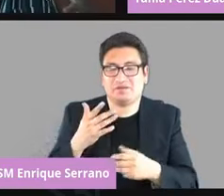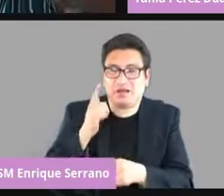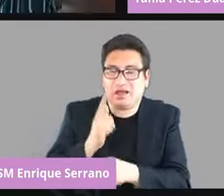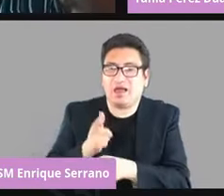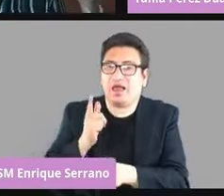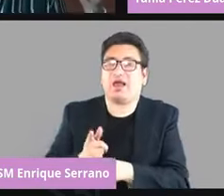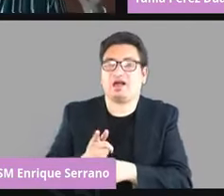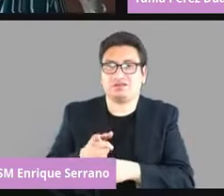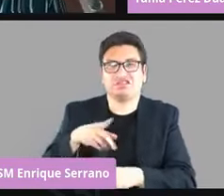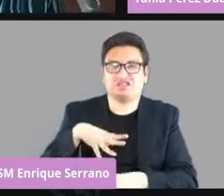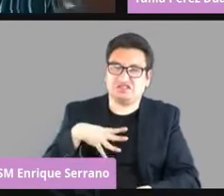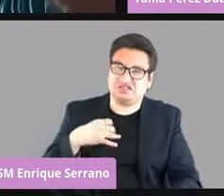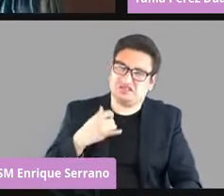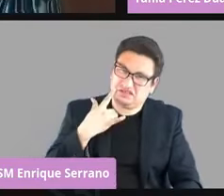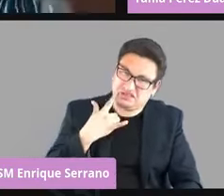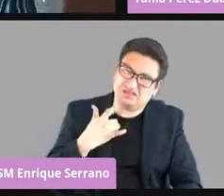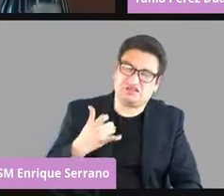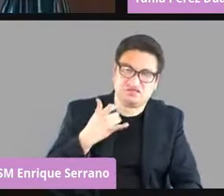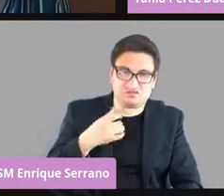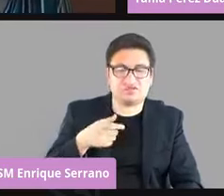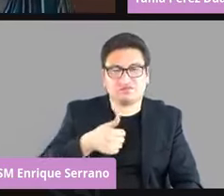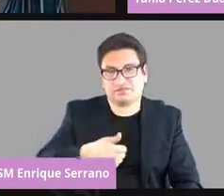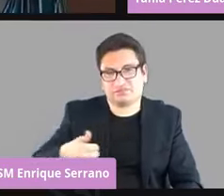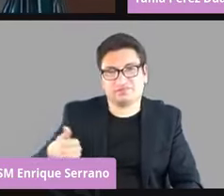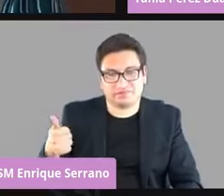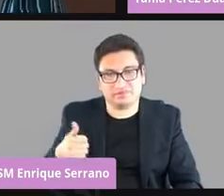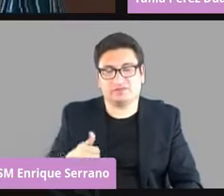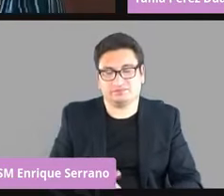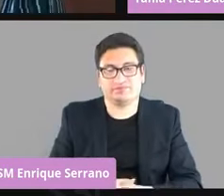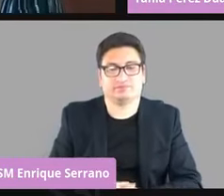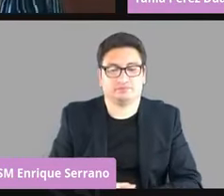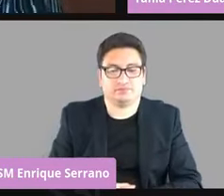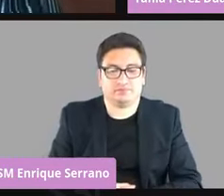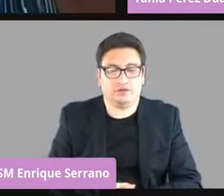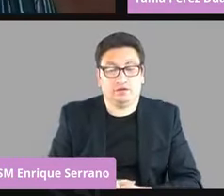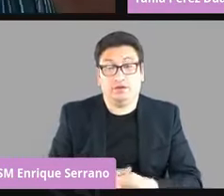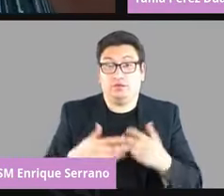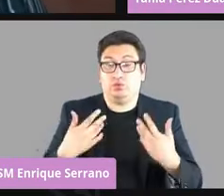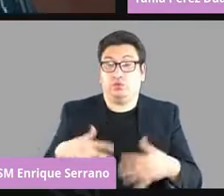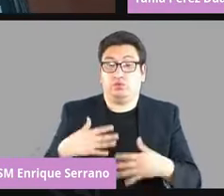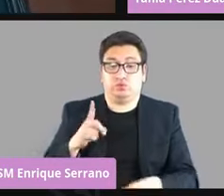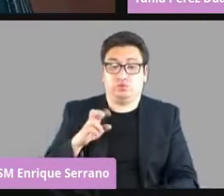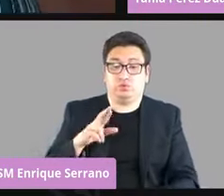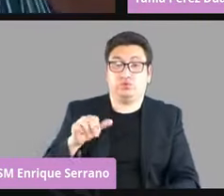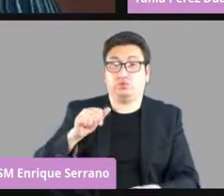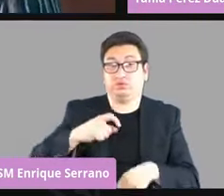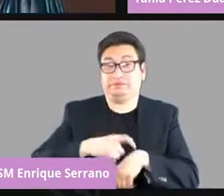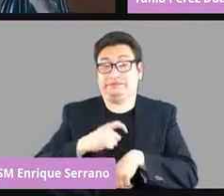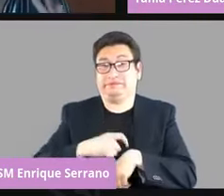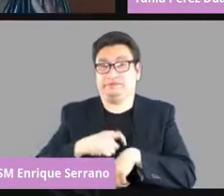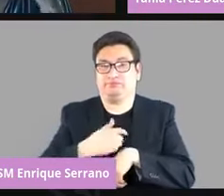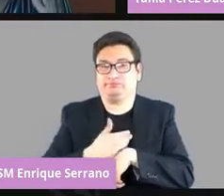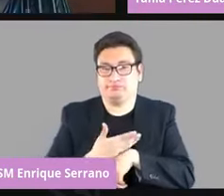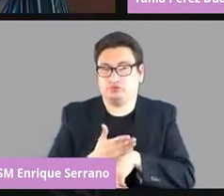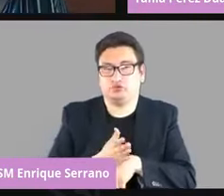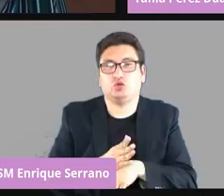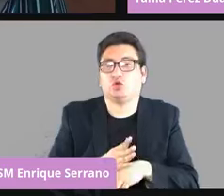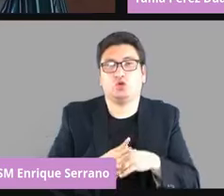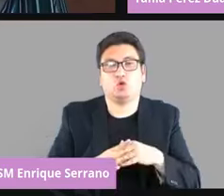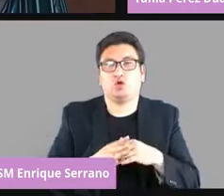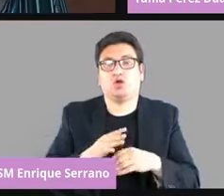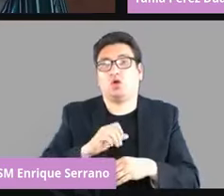un esfuerzo tremendo, ¿no? Sobre Claro, todo claro. los trastornos. Híjole, doctora, se nos está acabando el tiempo. Le voy a hacer la